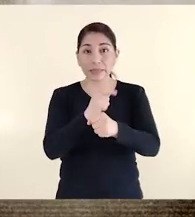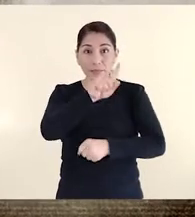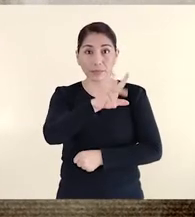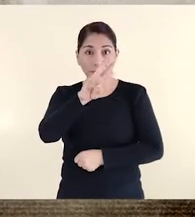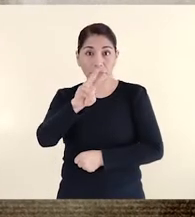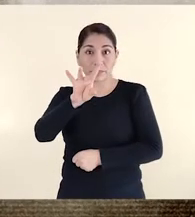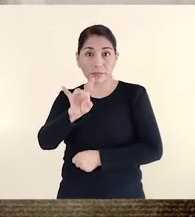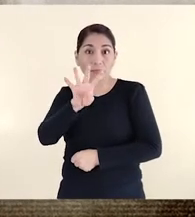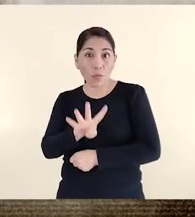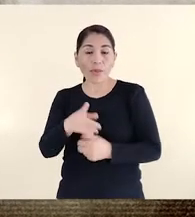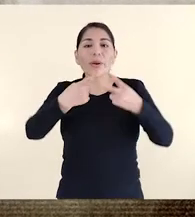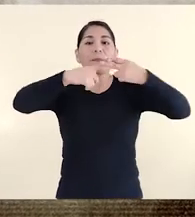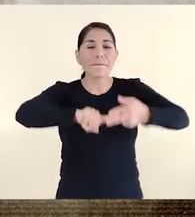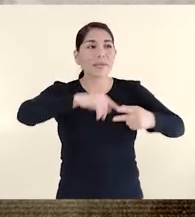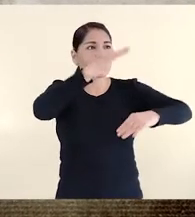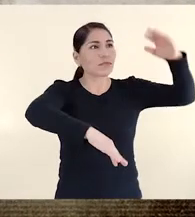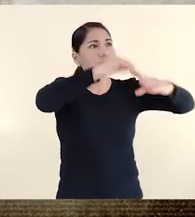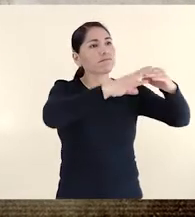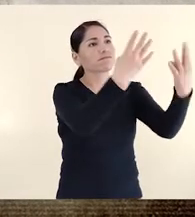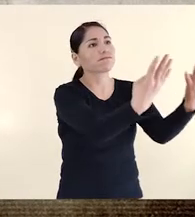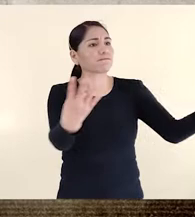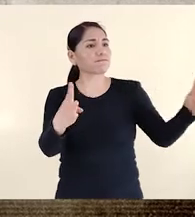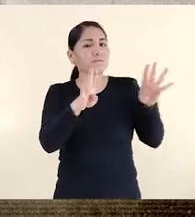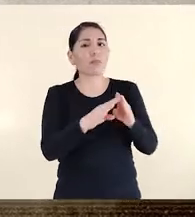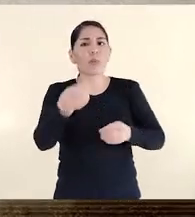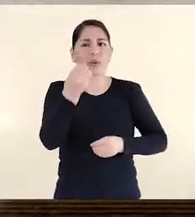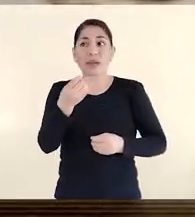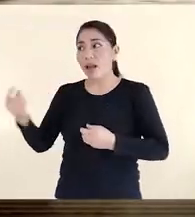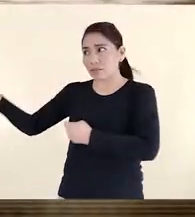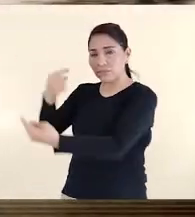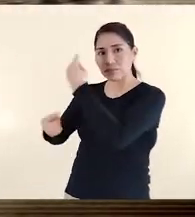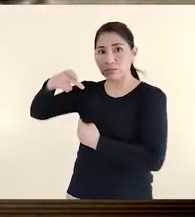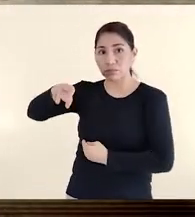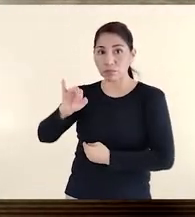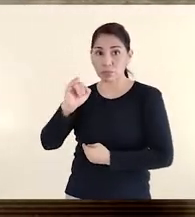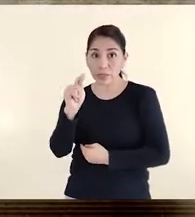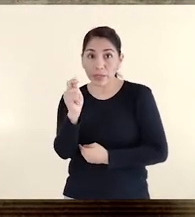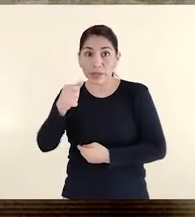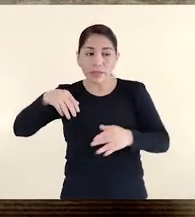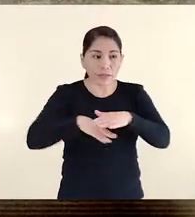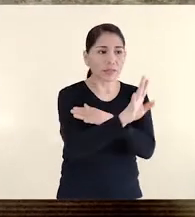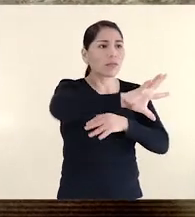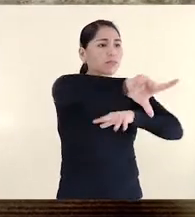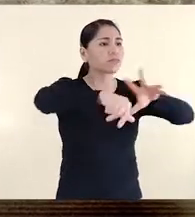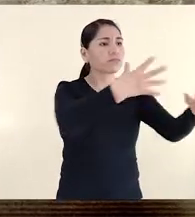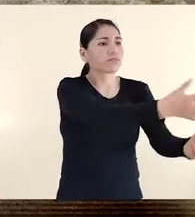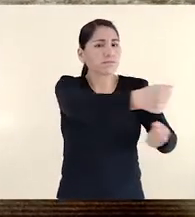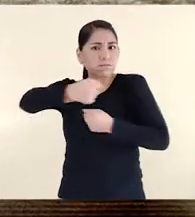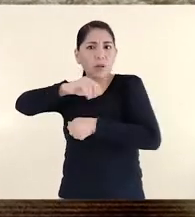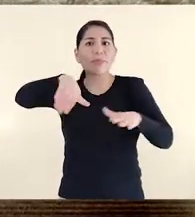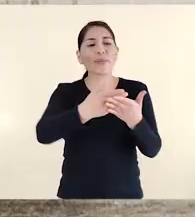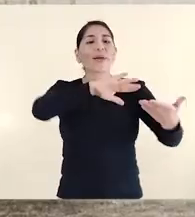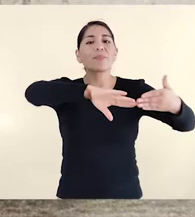en 1684 que se empieza a construir la fortificación, debido a las amenazas de los piratas que continuamente saqueaban